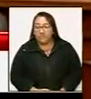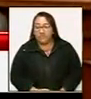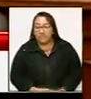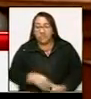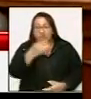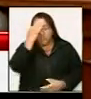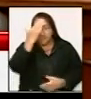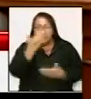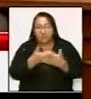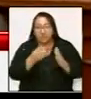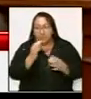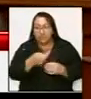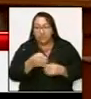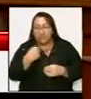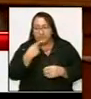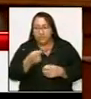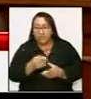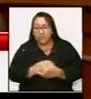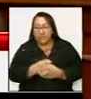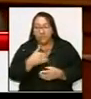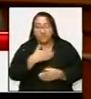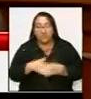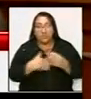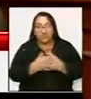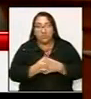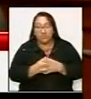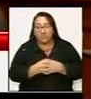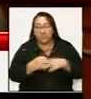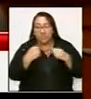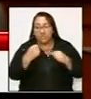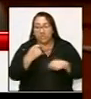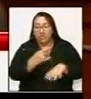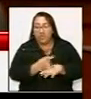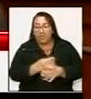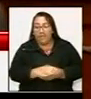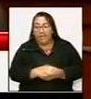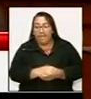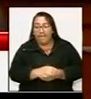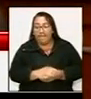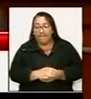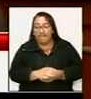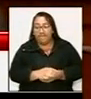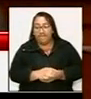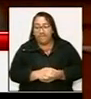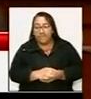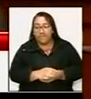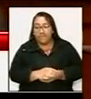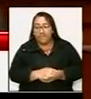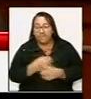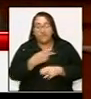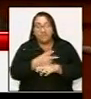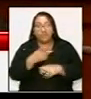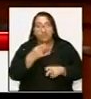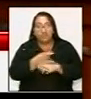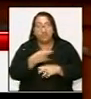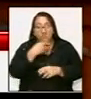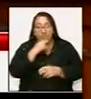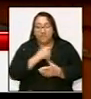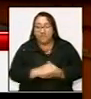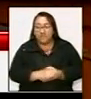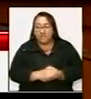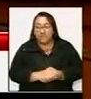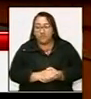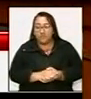estar a favor de la lucha contra la mujer, contra la violencia contra la mujer.